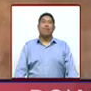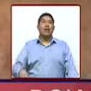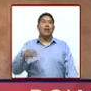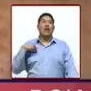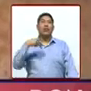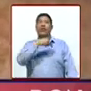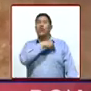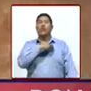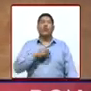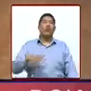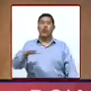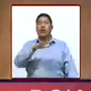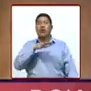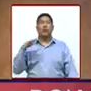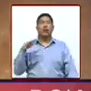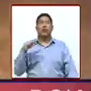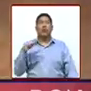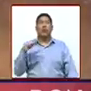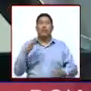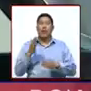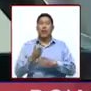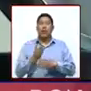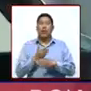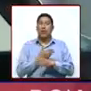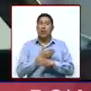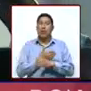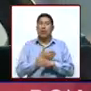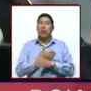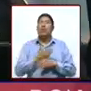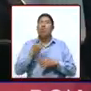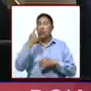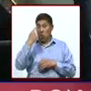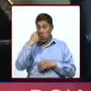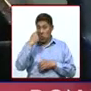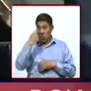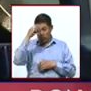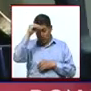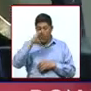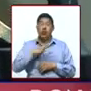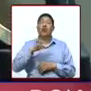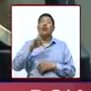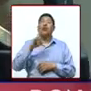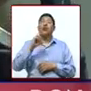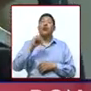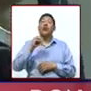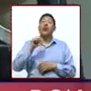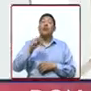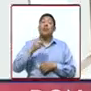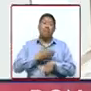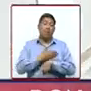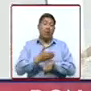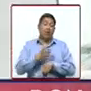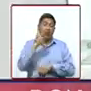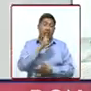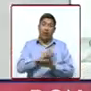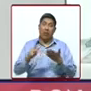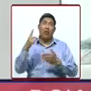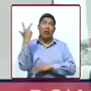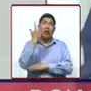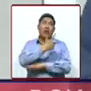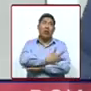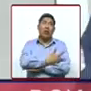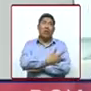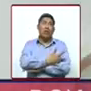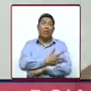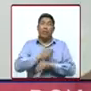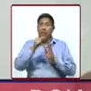Estamos ya en la segunda fase de la recuperación visual de don Román. El doctor lo ha revisado. Ha pasado 1 semana, 3 días de